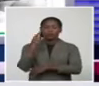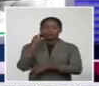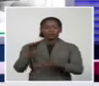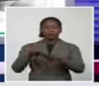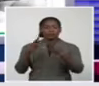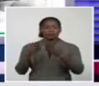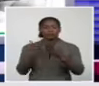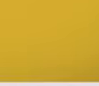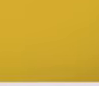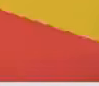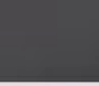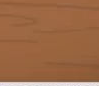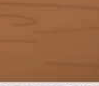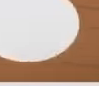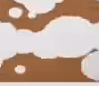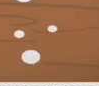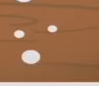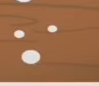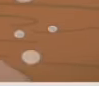COVID-19.